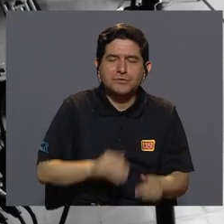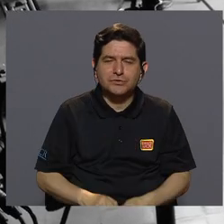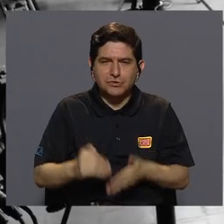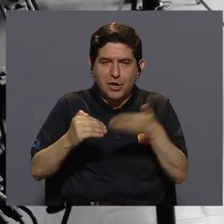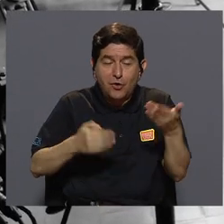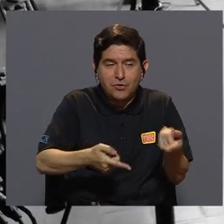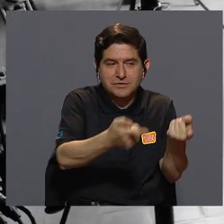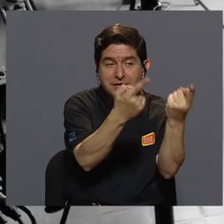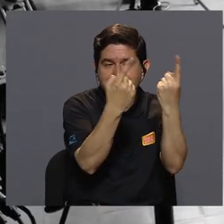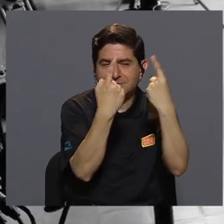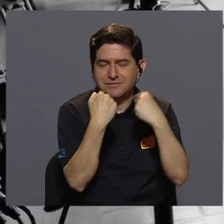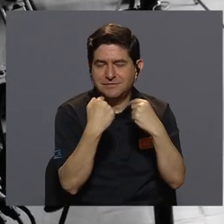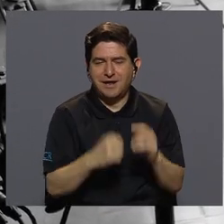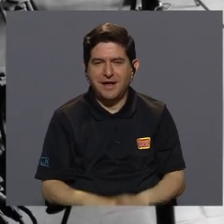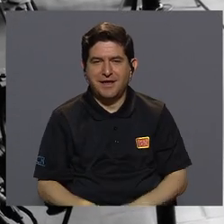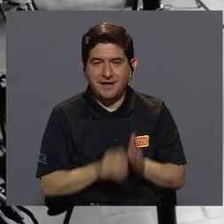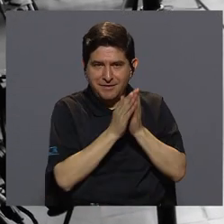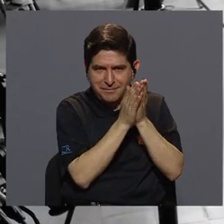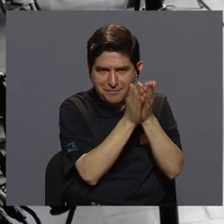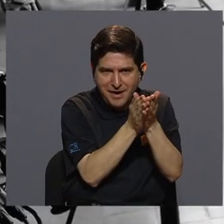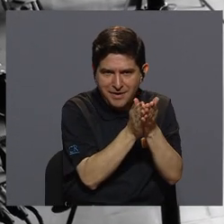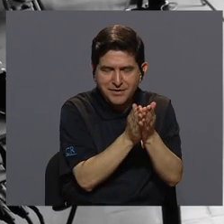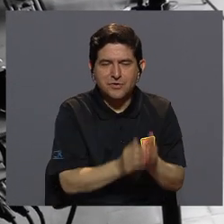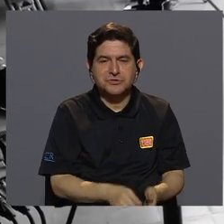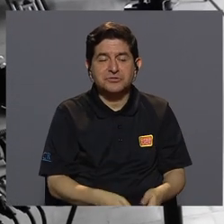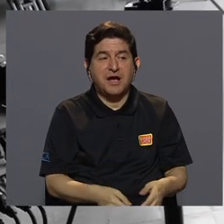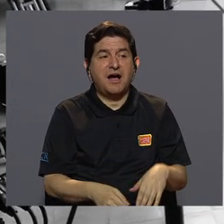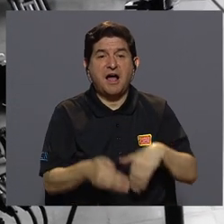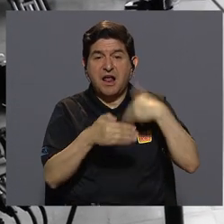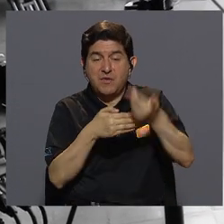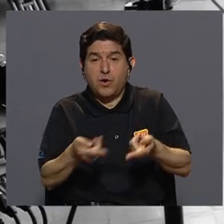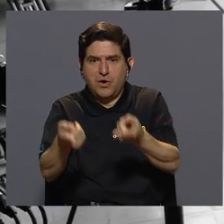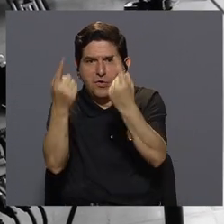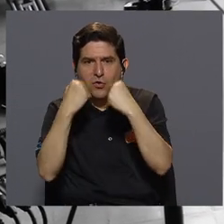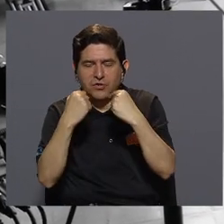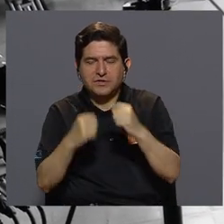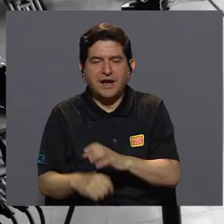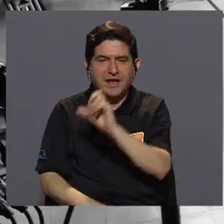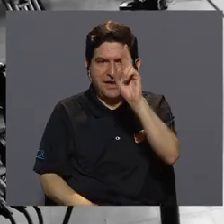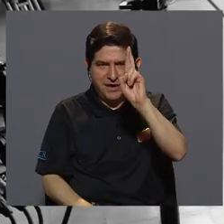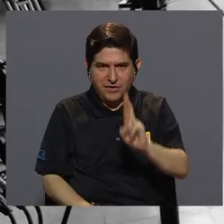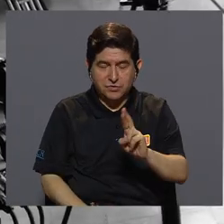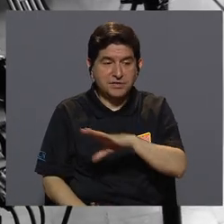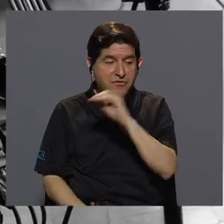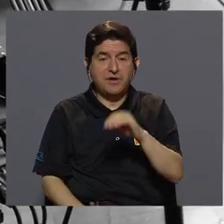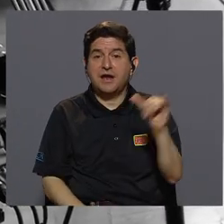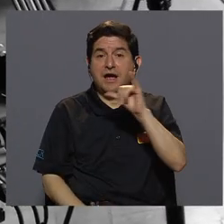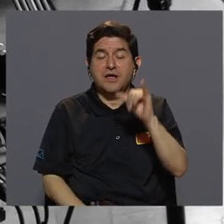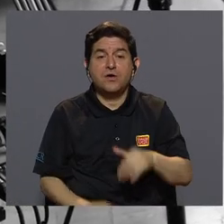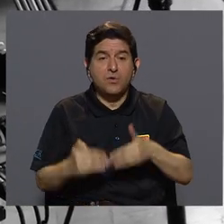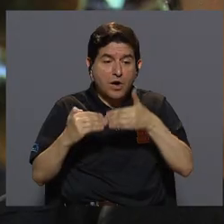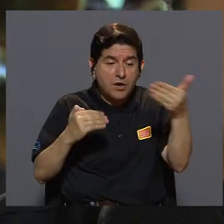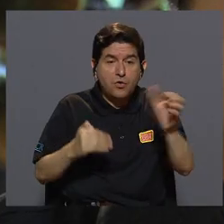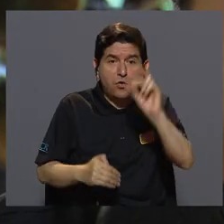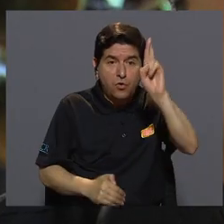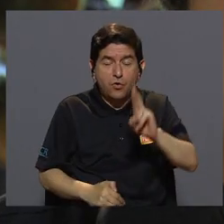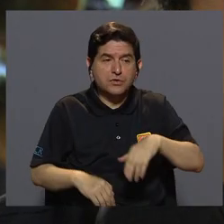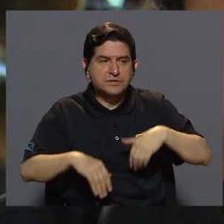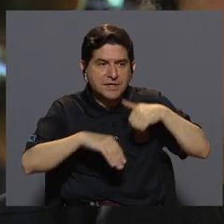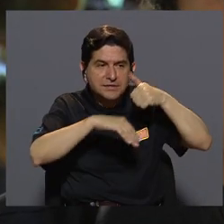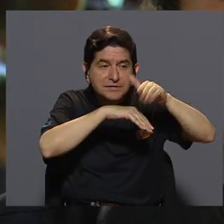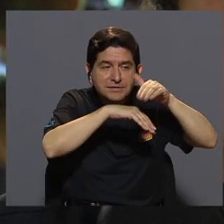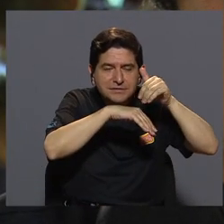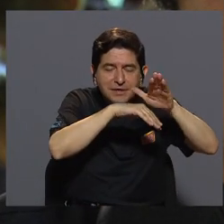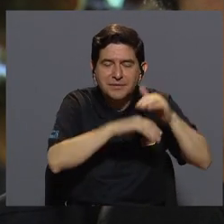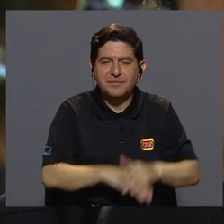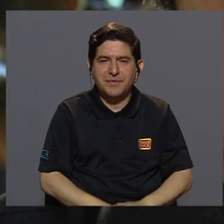¿verdad? Pasando cosas que llegaban de los barcos a Costa Rica y de llevar cosas de Costa Rica para que se fueran los barcos. Que rompía todos